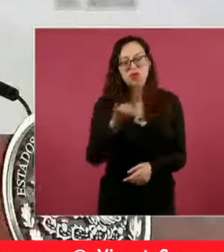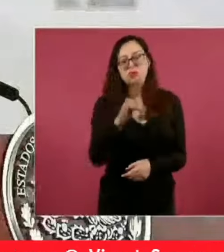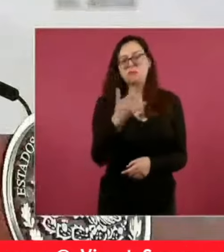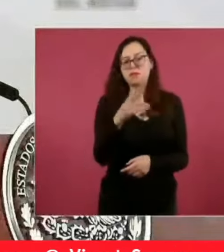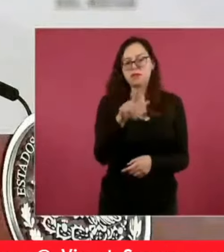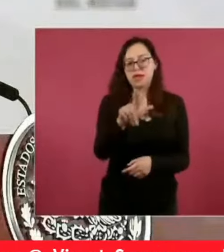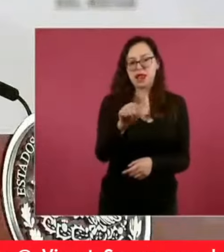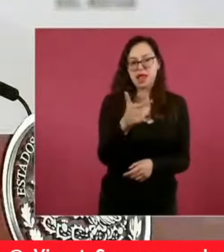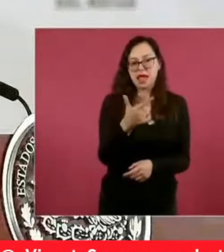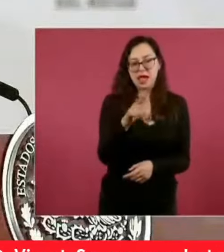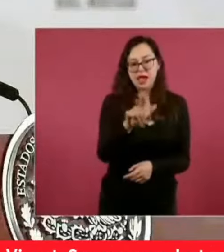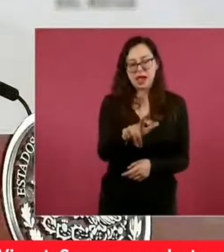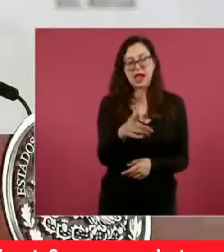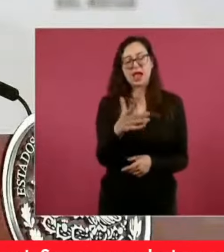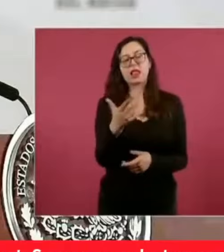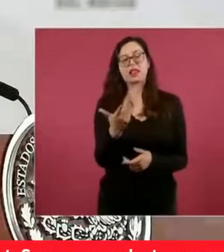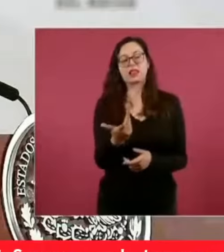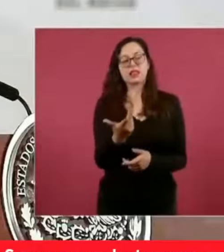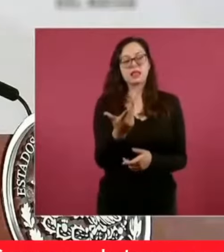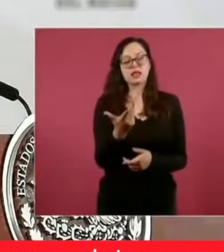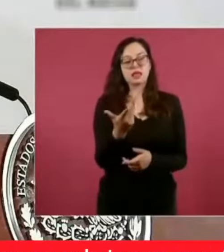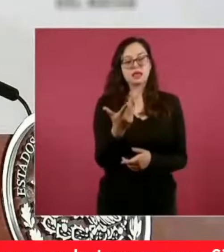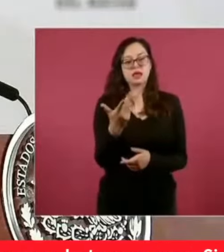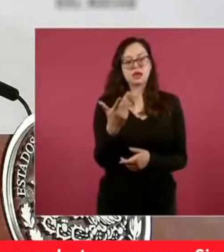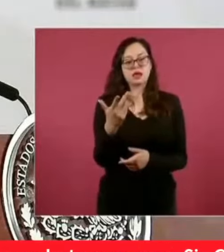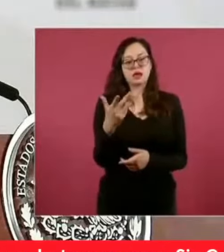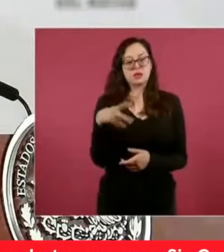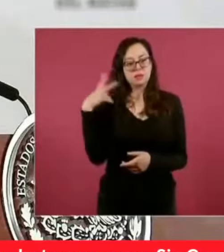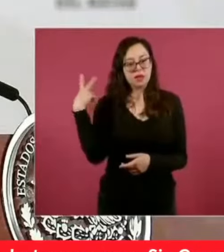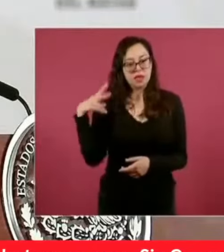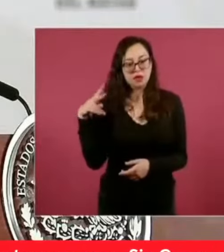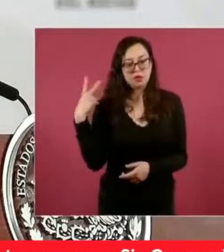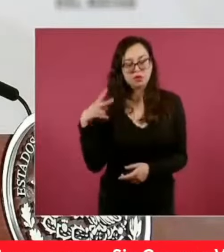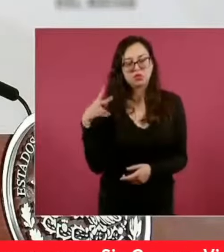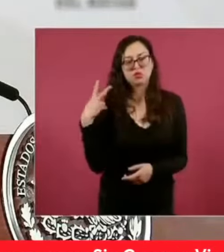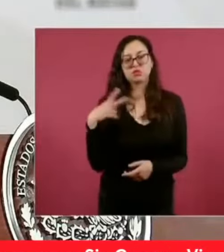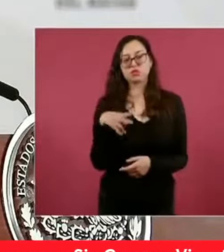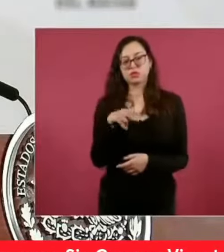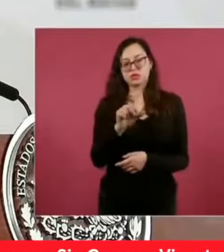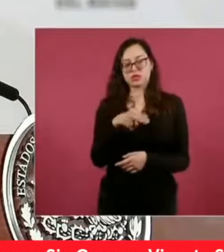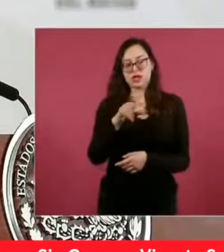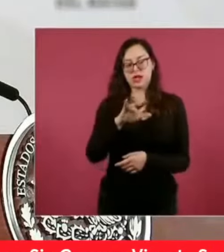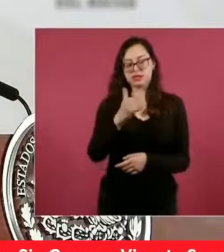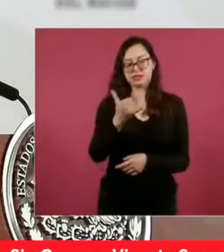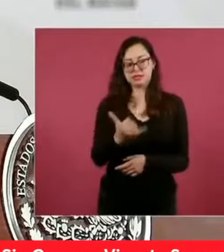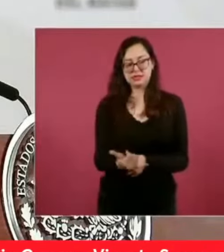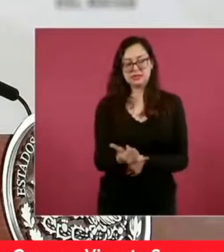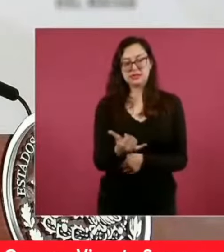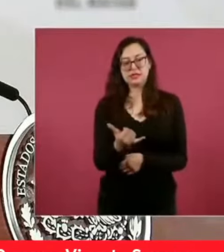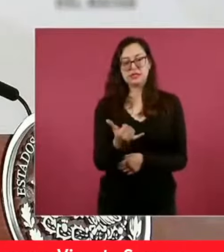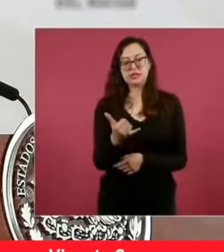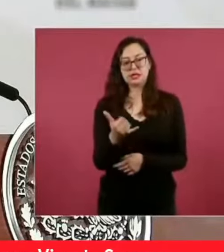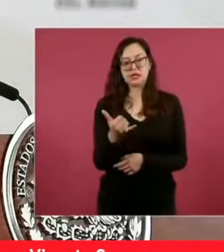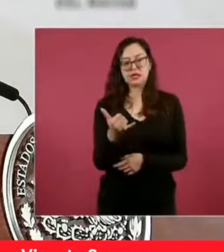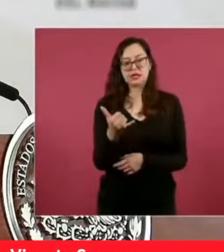Ángel Sosme Campos de Coatzacoalcos, Veracruz, a Nancy Carvajal